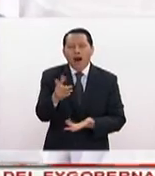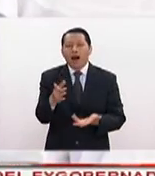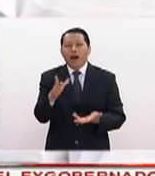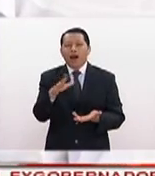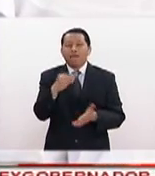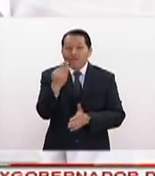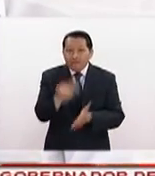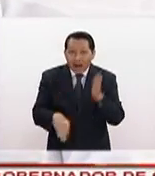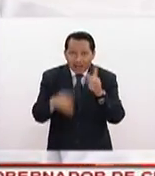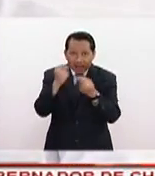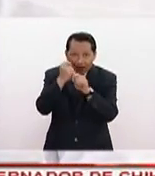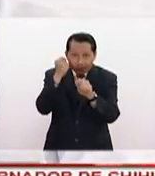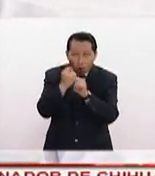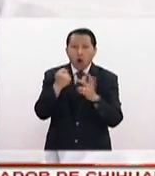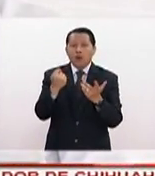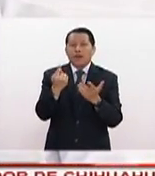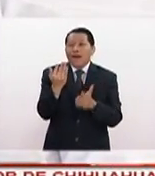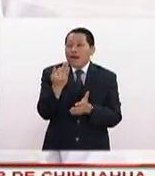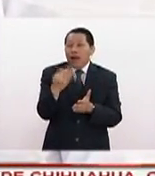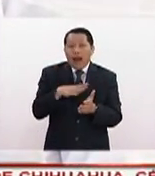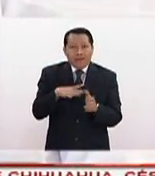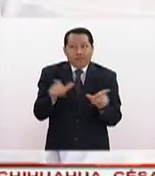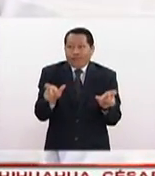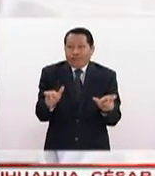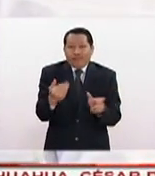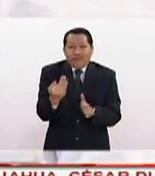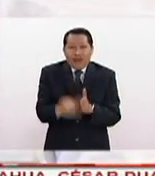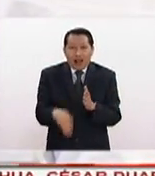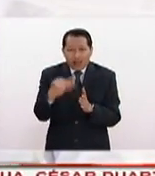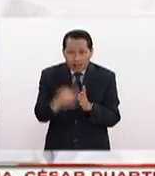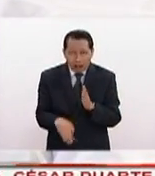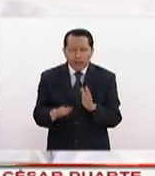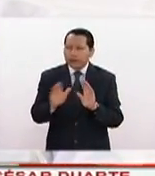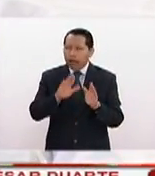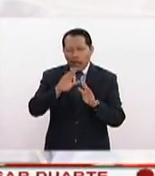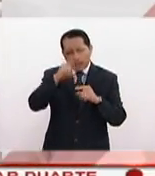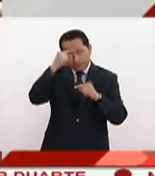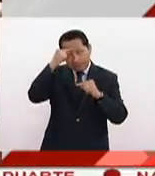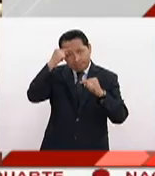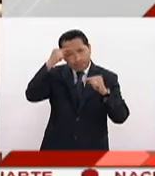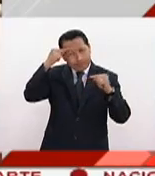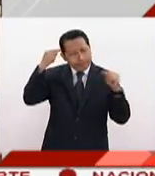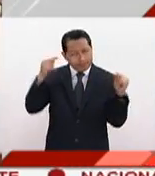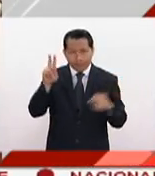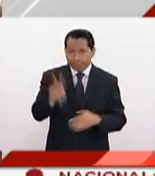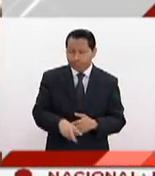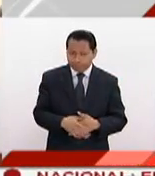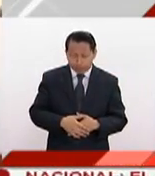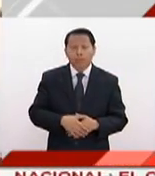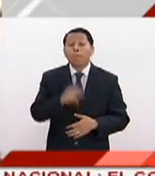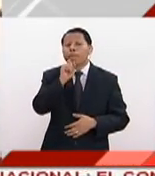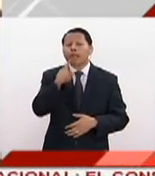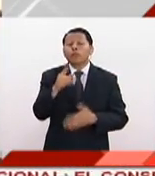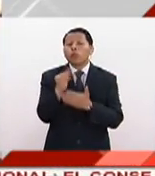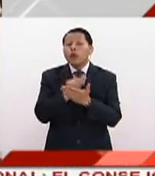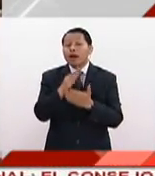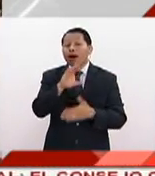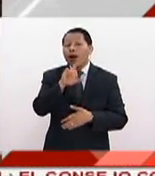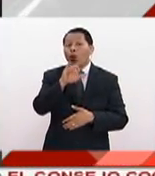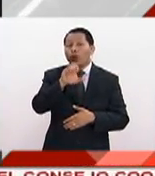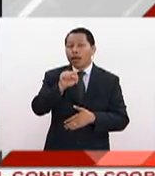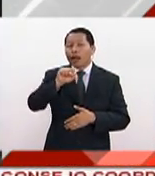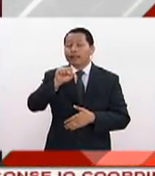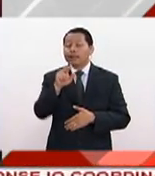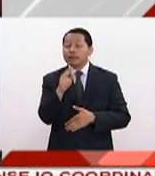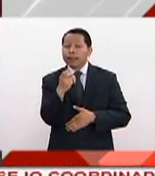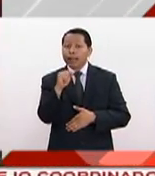de transporte y a la inseguridad que nos tiene hartos. La aspirante de Morena, Claudia